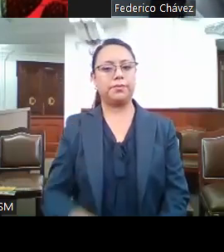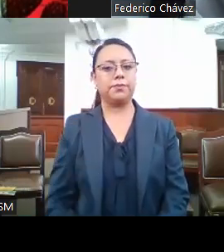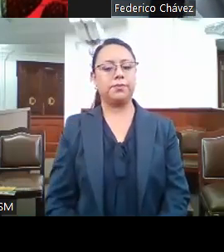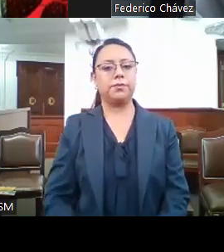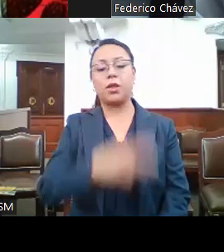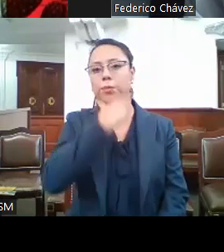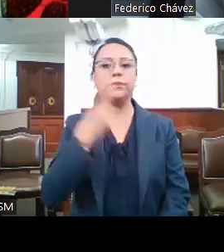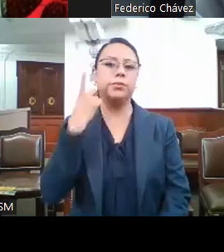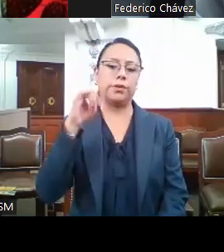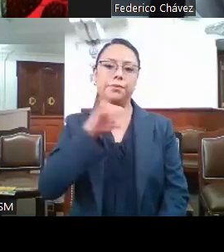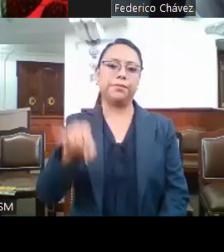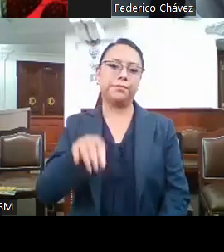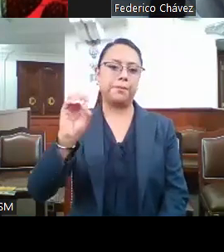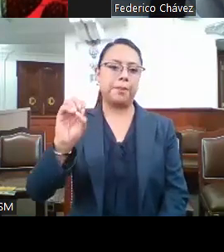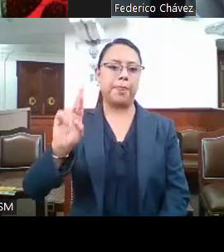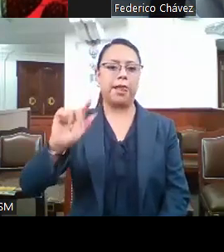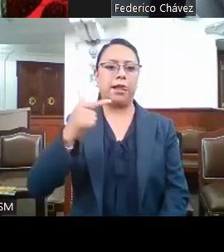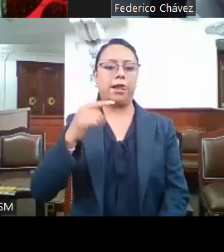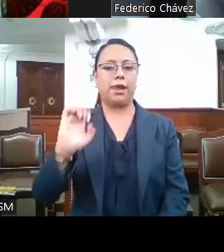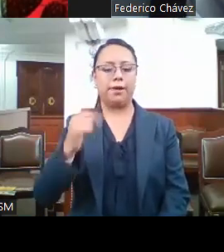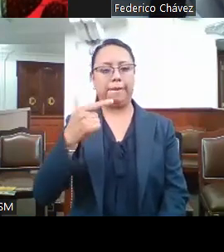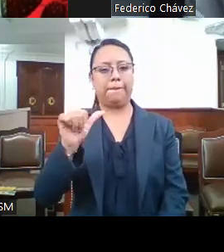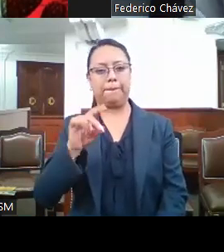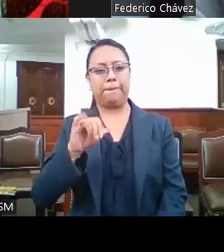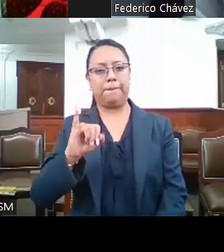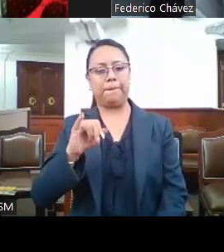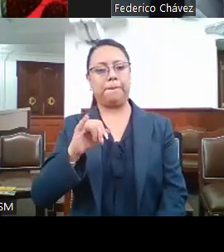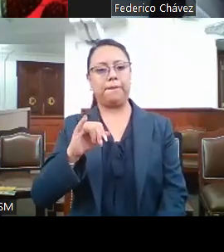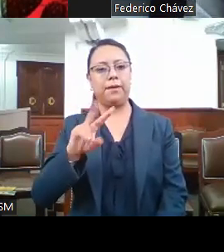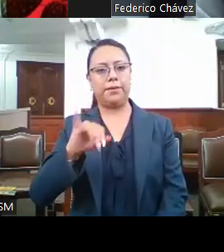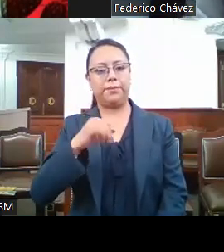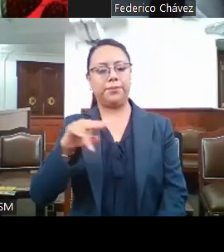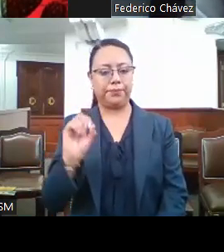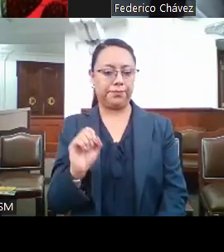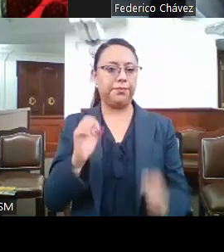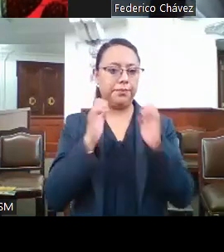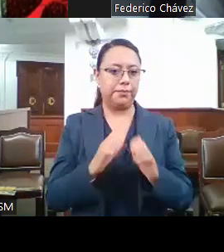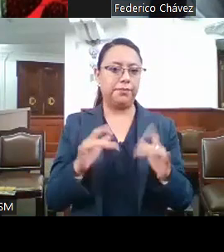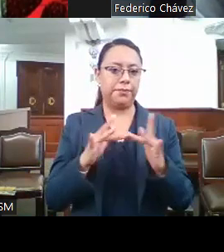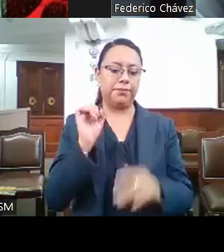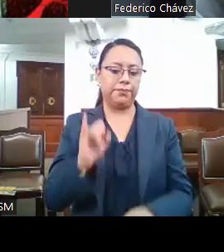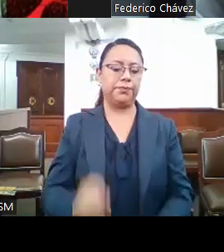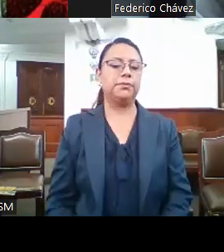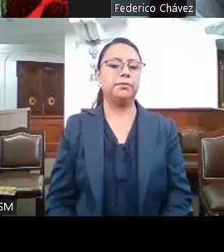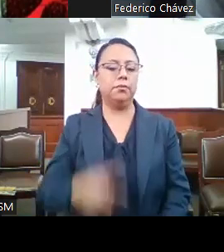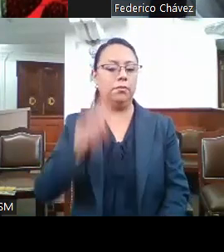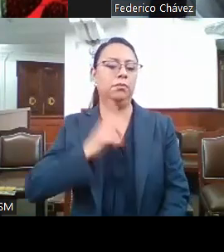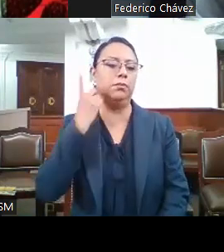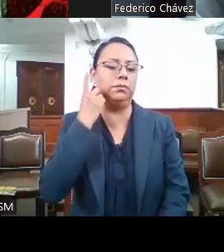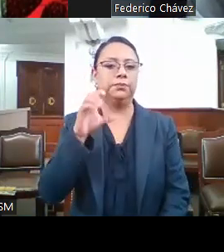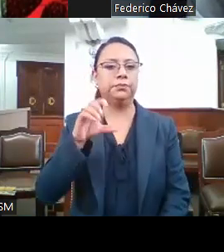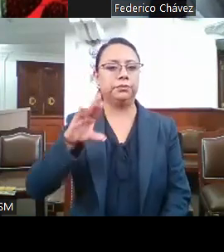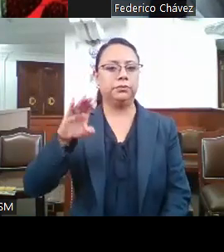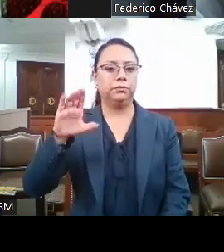Diputado Jorge Gaviño Ambriz. Gaviño presente. Diputada Circe Camacho Bastida.